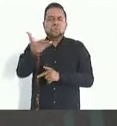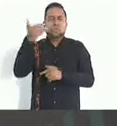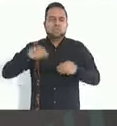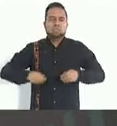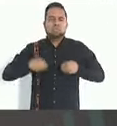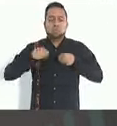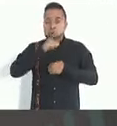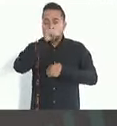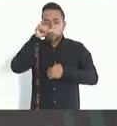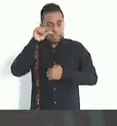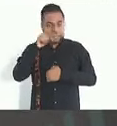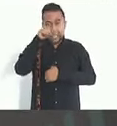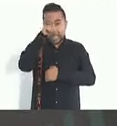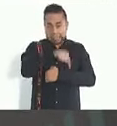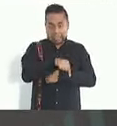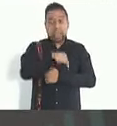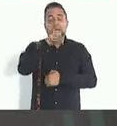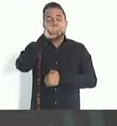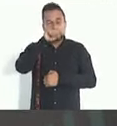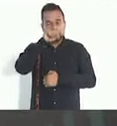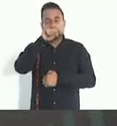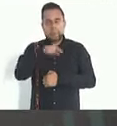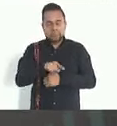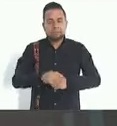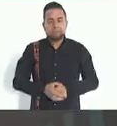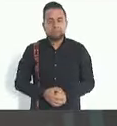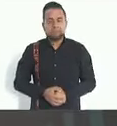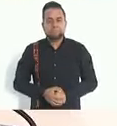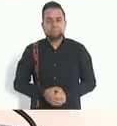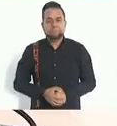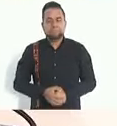Benito Juárez, y también en